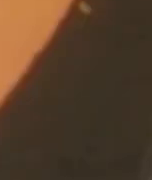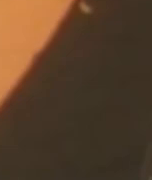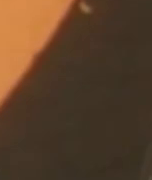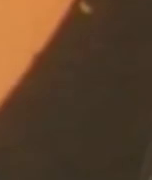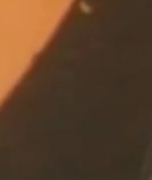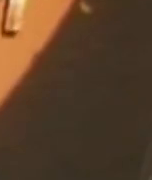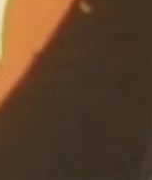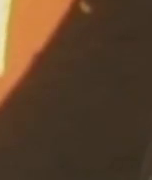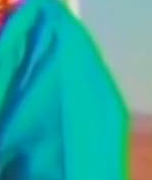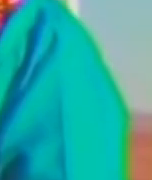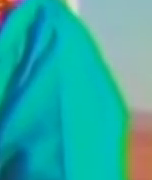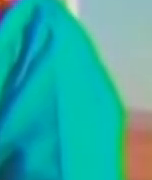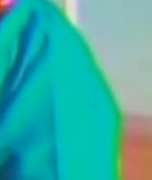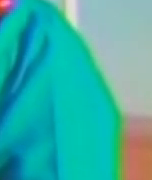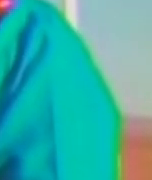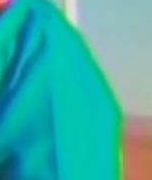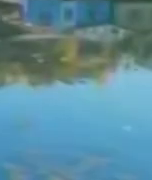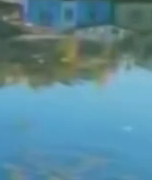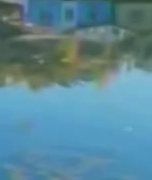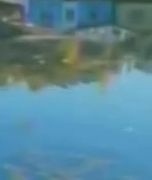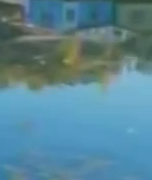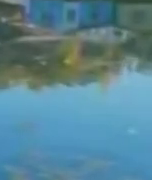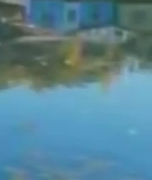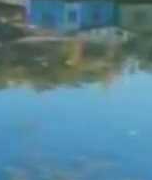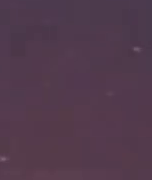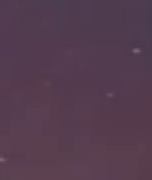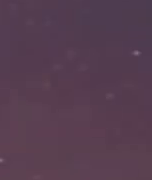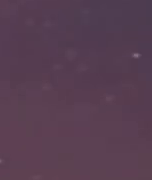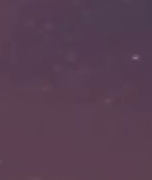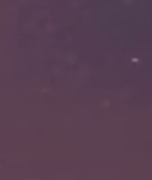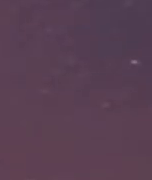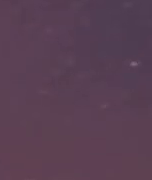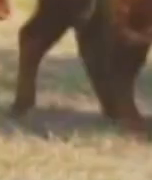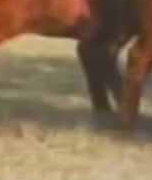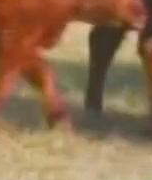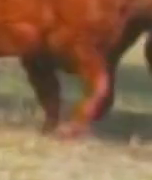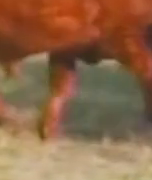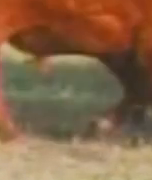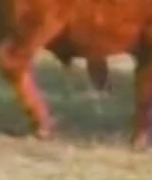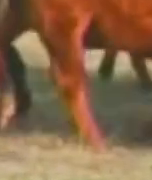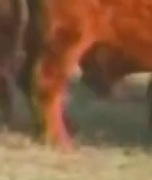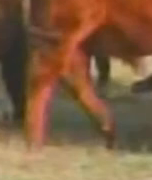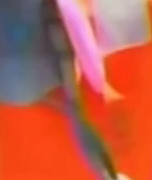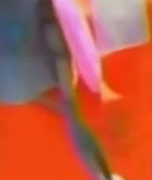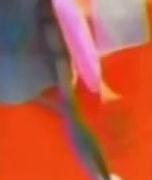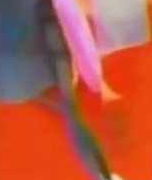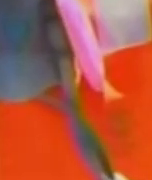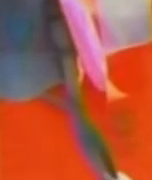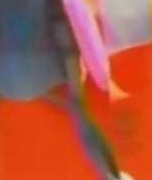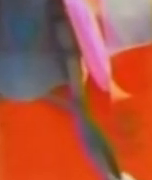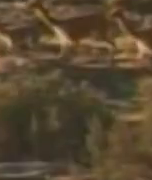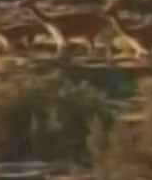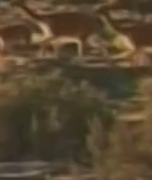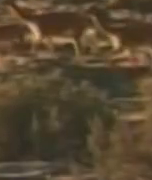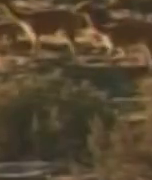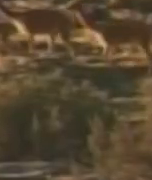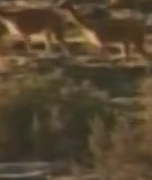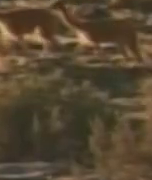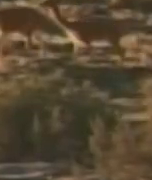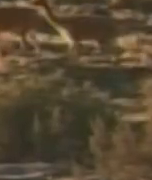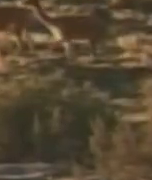Transmitió el Gobierno de Chile. Agradecemos a los canales de televisión y radioemisoras que integraron esta red